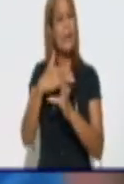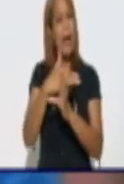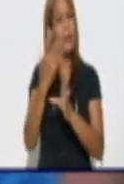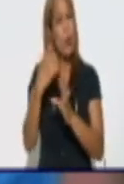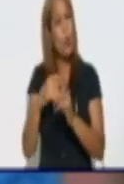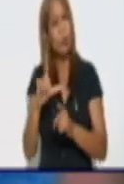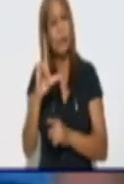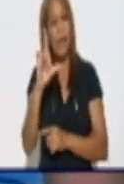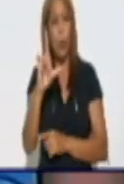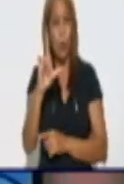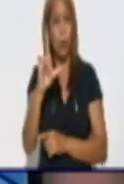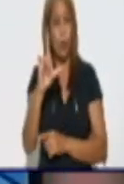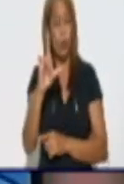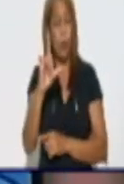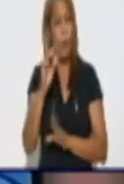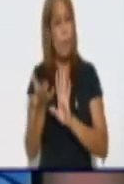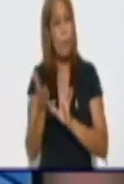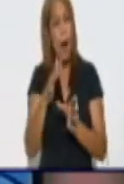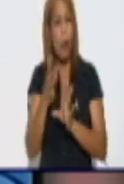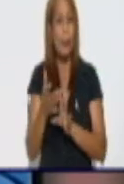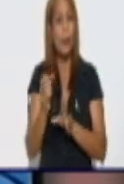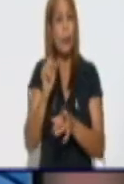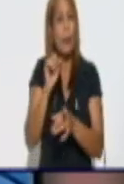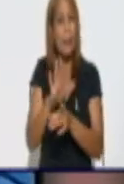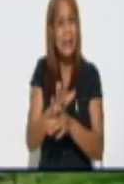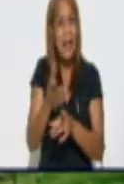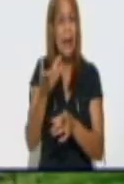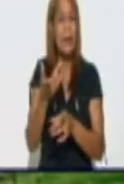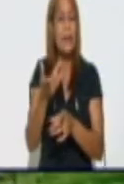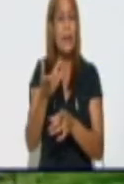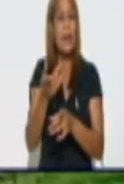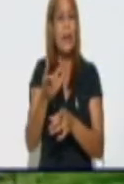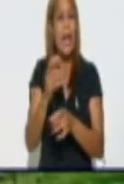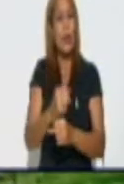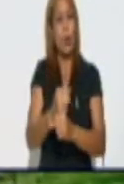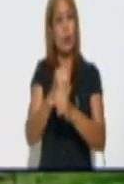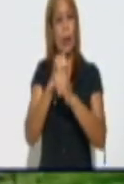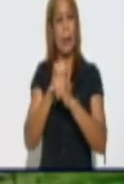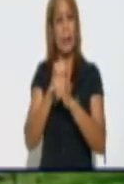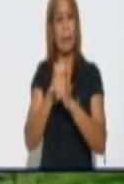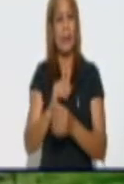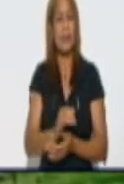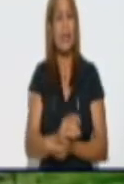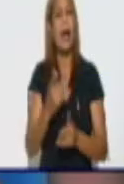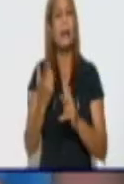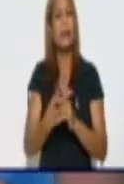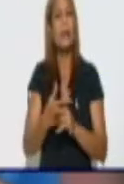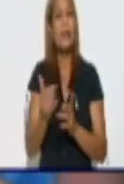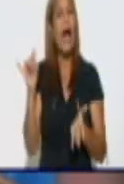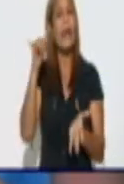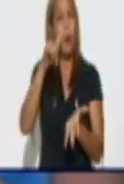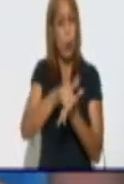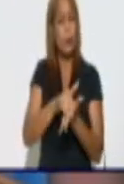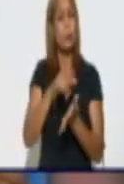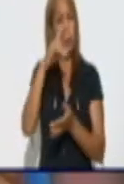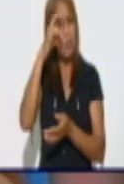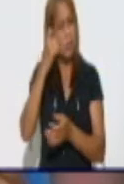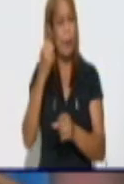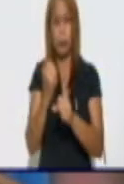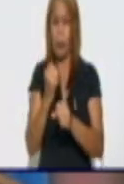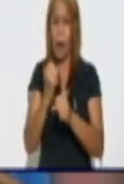y comenzar Rosa la Bayamesa. ¿Aeropuerto Viejo? Aeropuerto Viejo sí marcha a buen ritmo, ya ahí lo que falta son